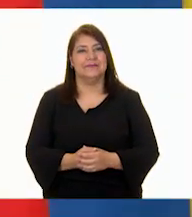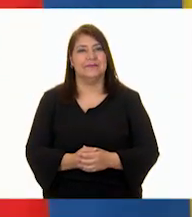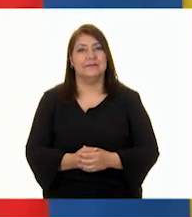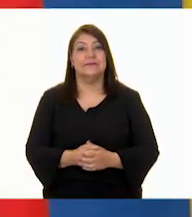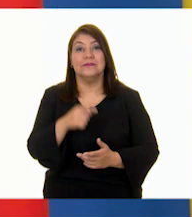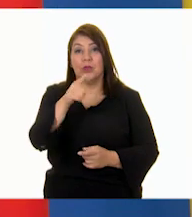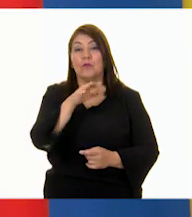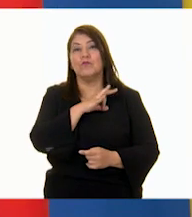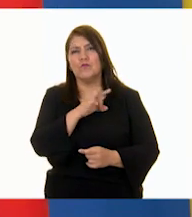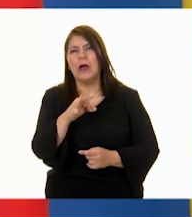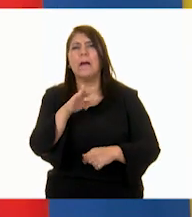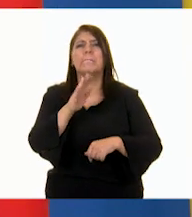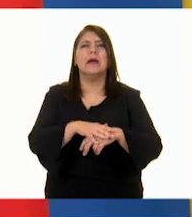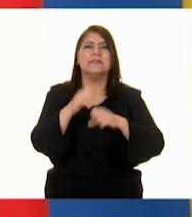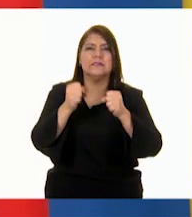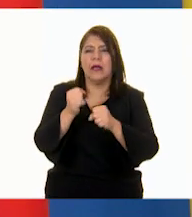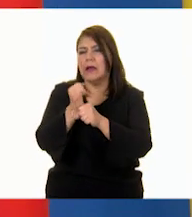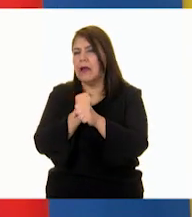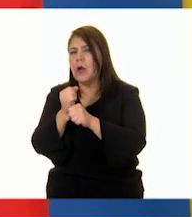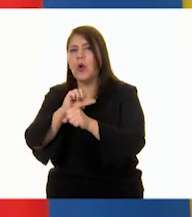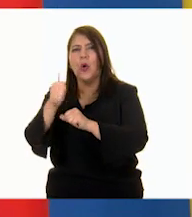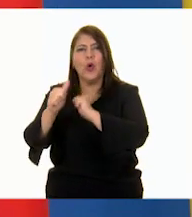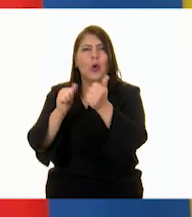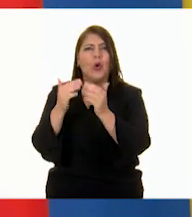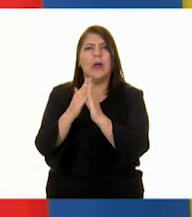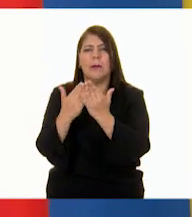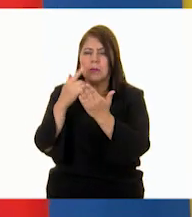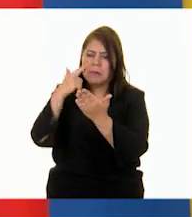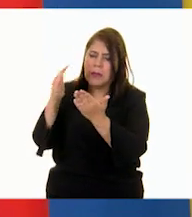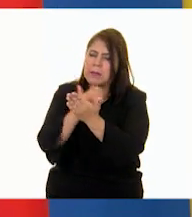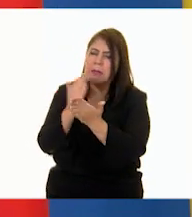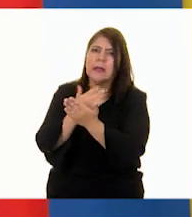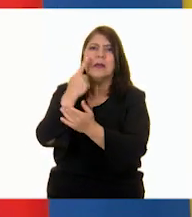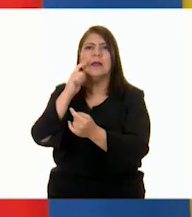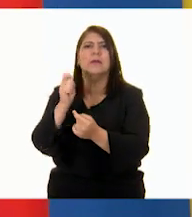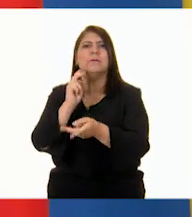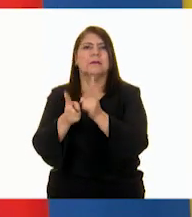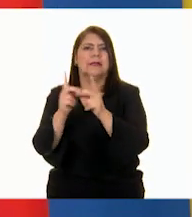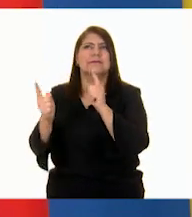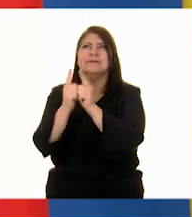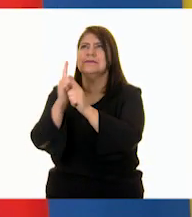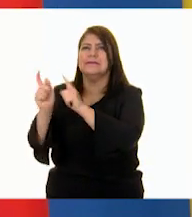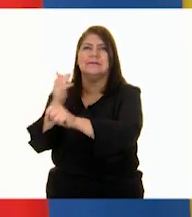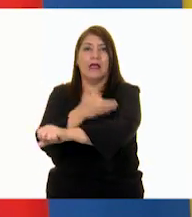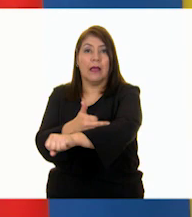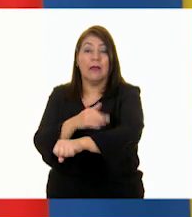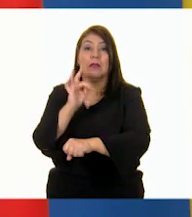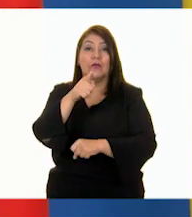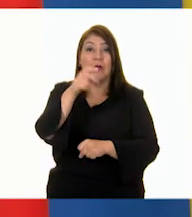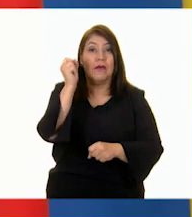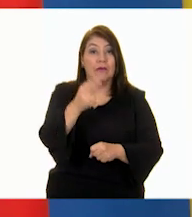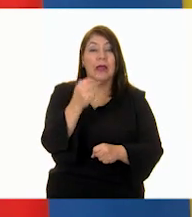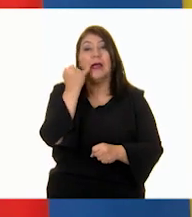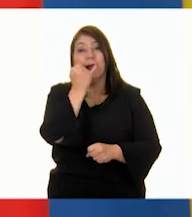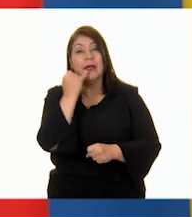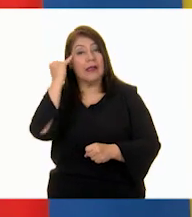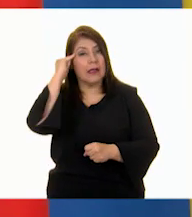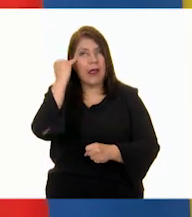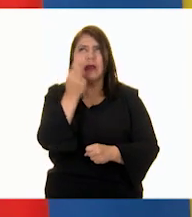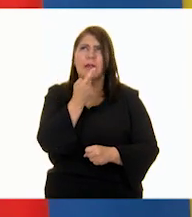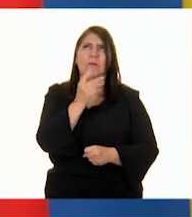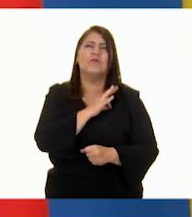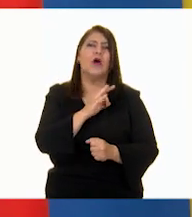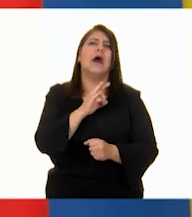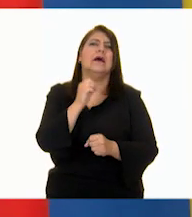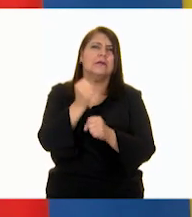Si te es posible, consulta otros libros y comenta el tema de hoy con tu familia. Si tienes la fortuna de hablar una lengua indígena, aprovecha también este momento